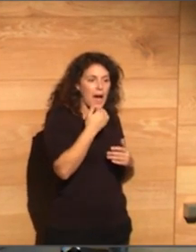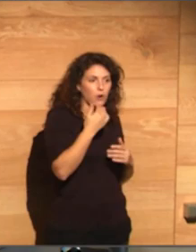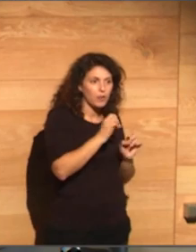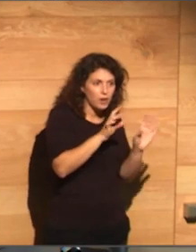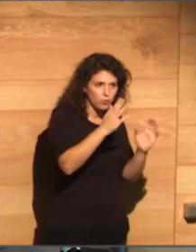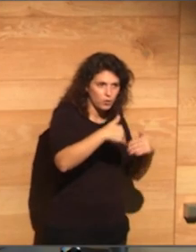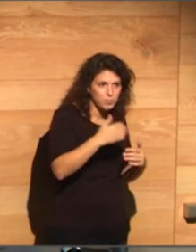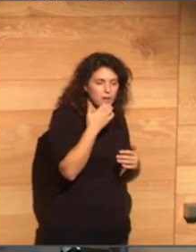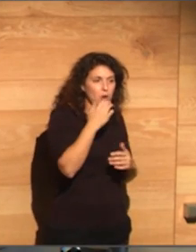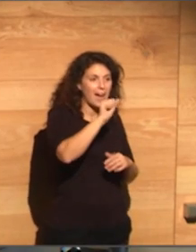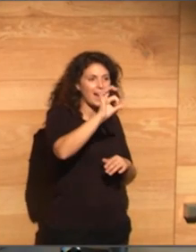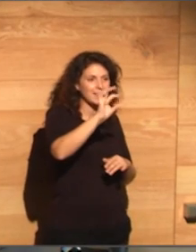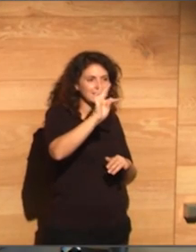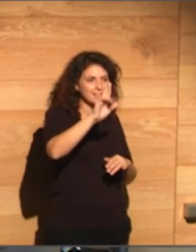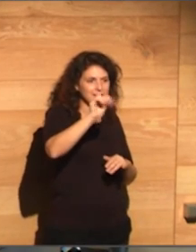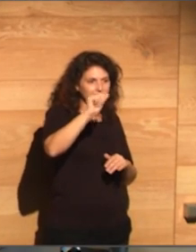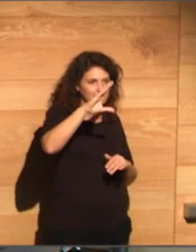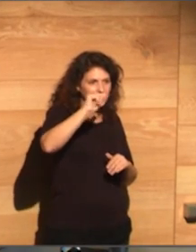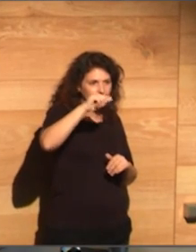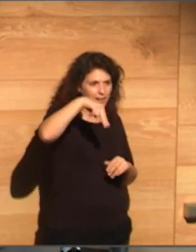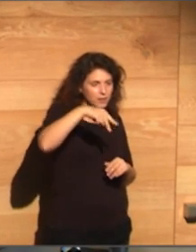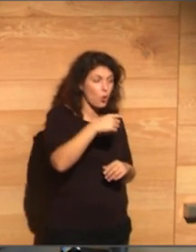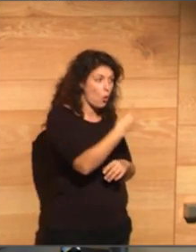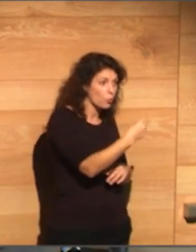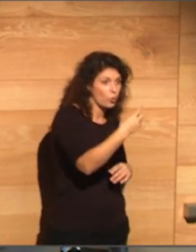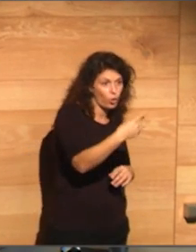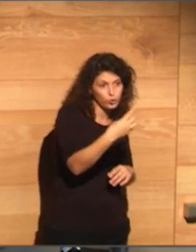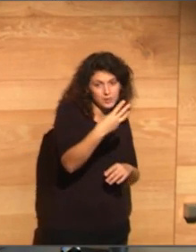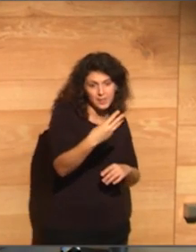sé exactamente lo que es. Para mí era 1, 2 y 3, los famosos...